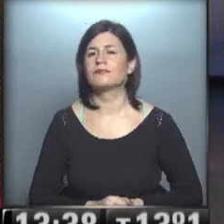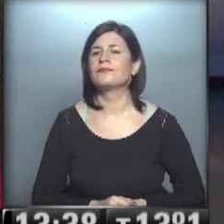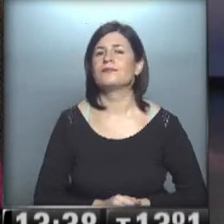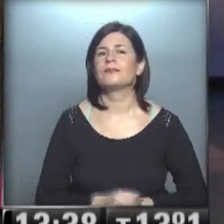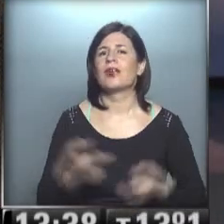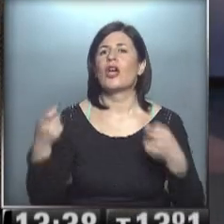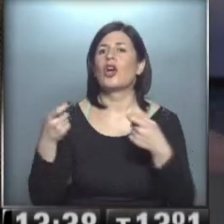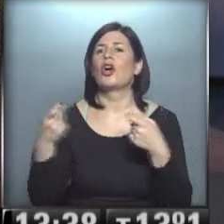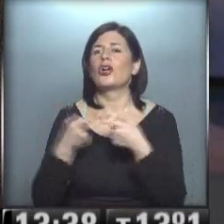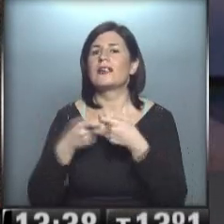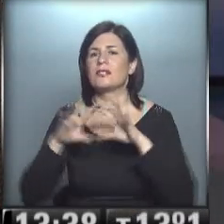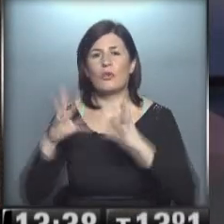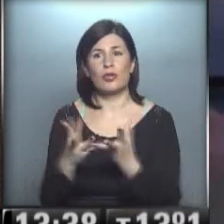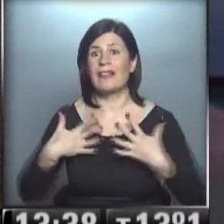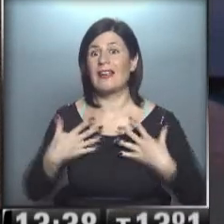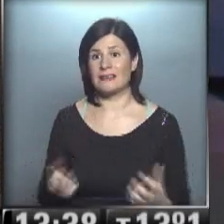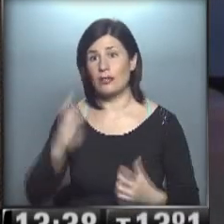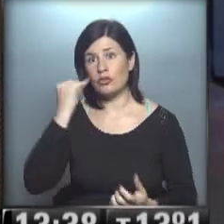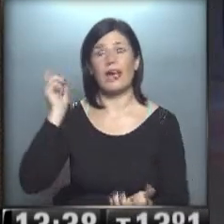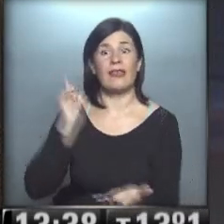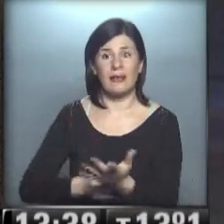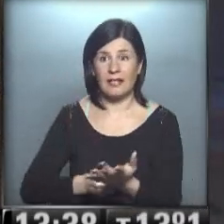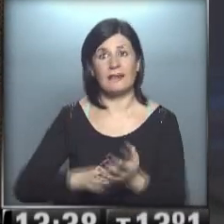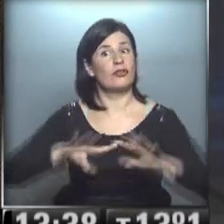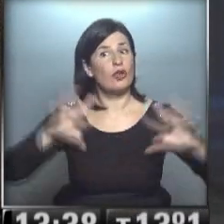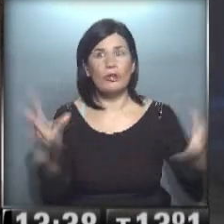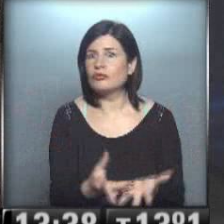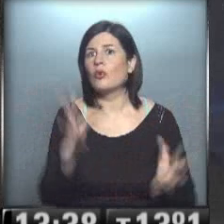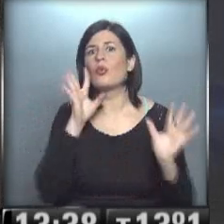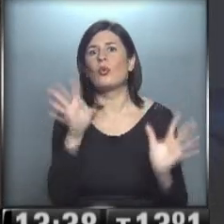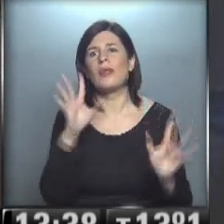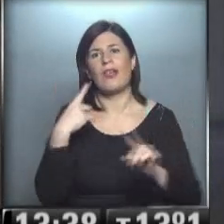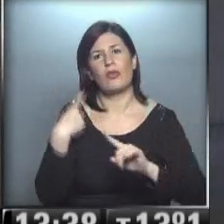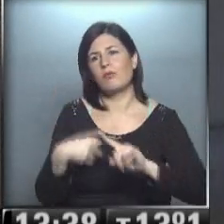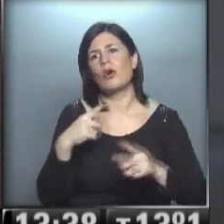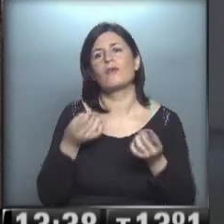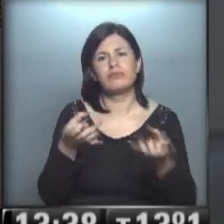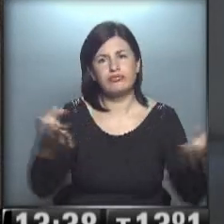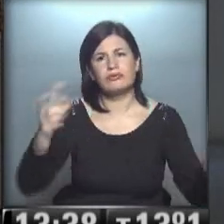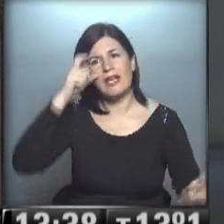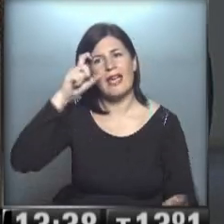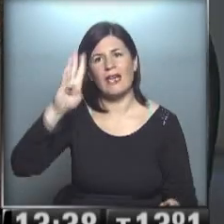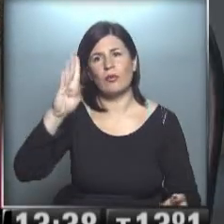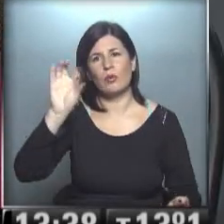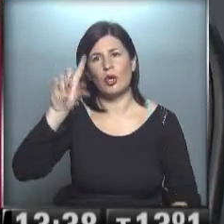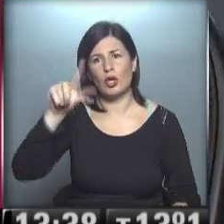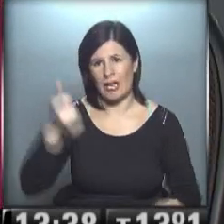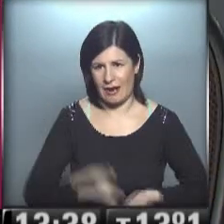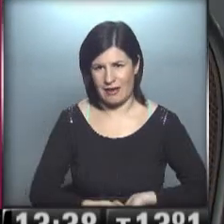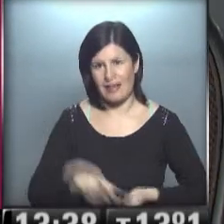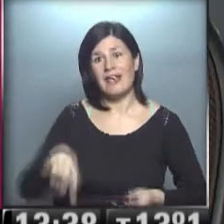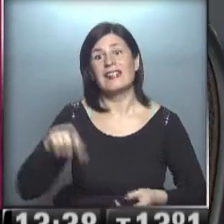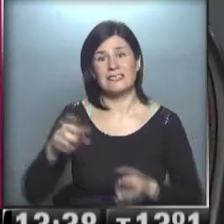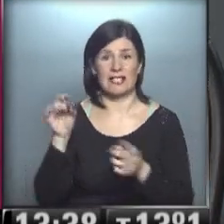La Organización Mundial de la Salud decretó una alerta internacional por contagio de virus de ébola, este virus que sobre todo afecta